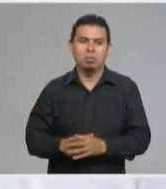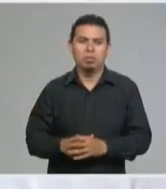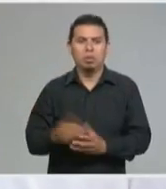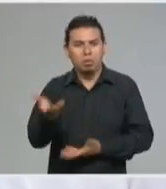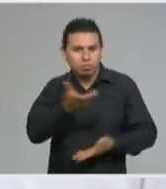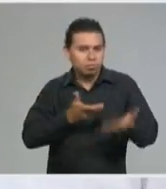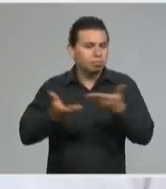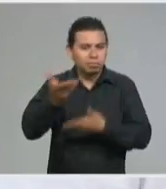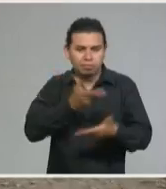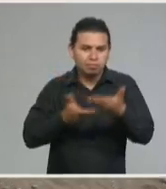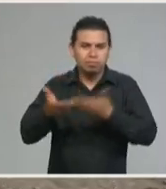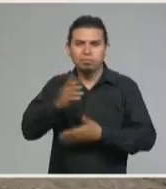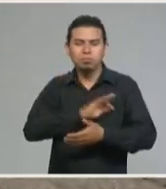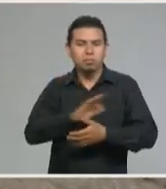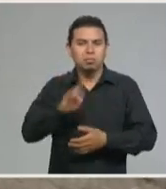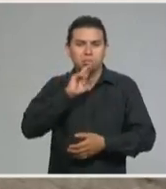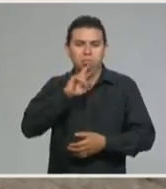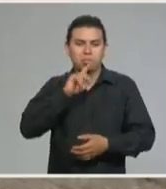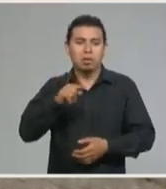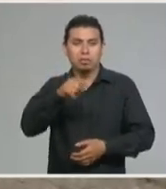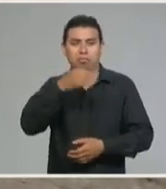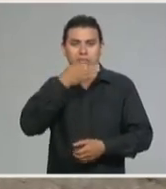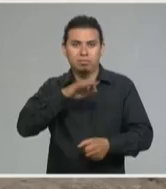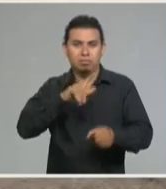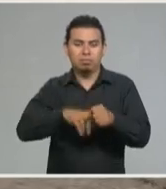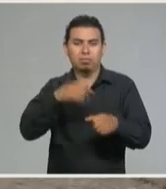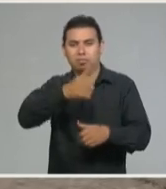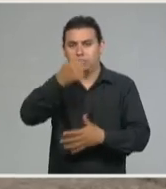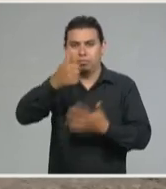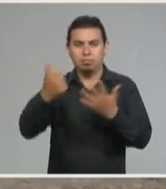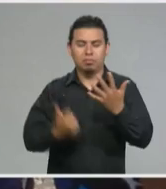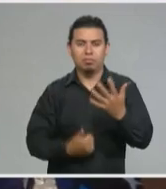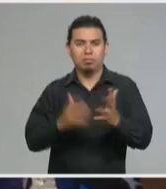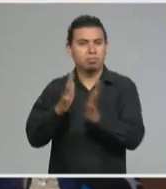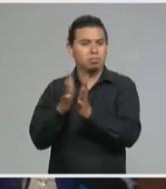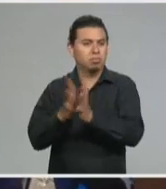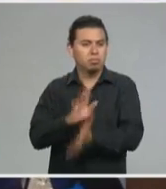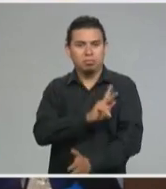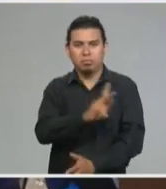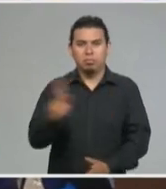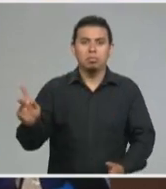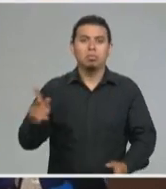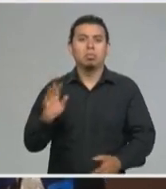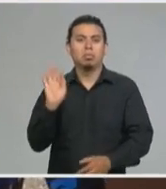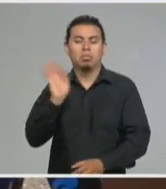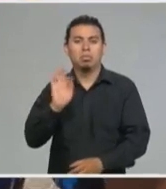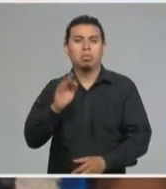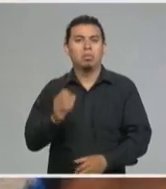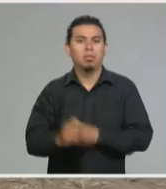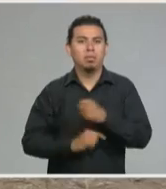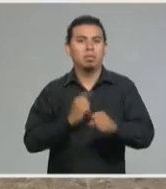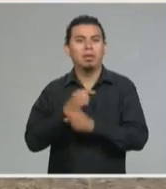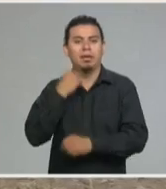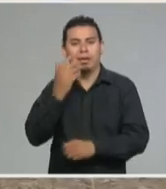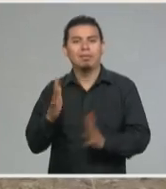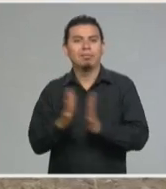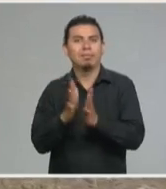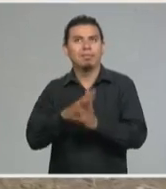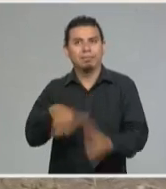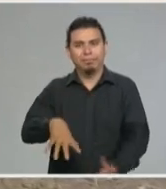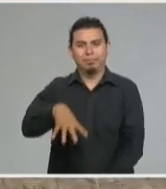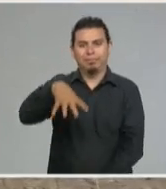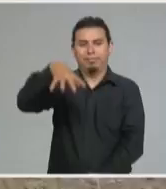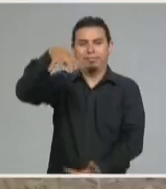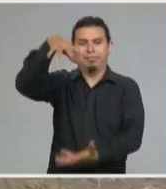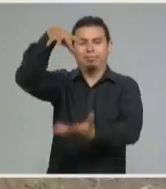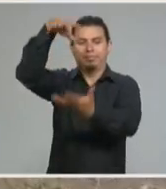Compartiendo conocimiento en ese caso como globeros. En este festival, cada uno de los equipos que participaron esperaron su oportunidad para poder echar a volar su